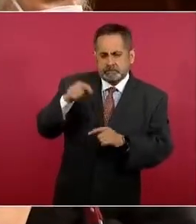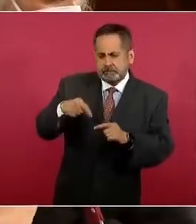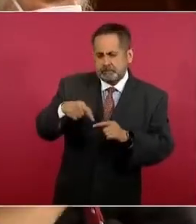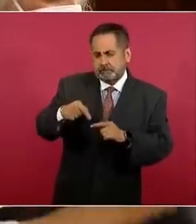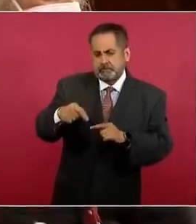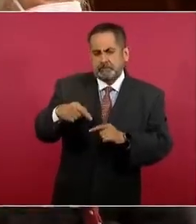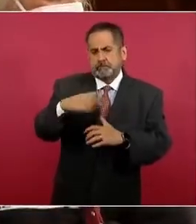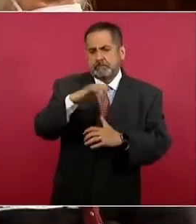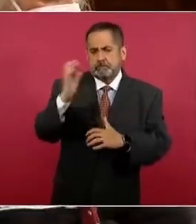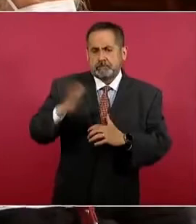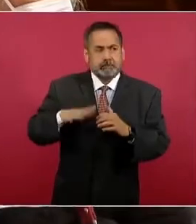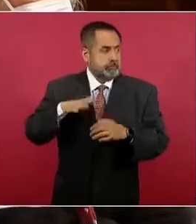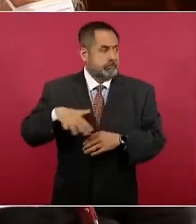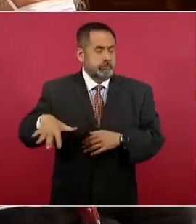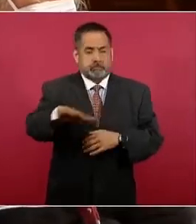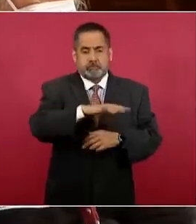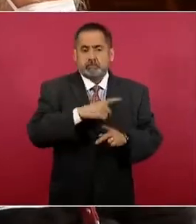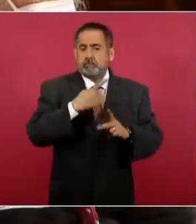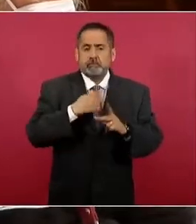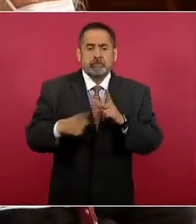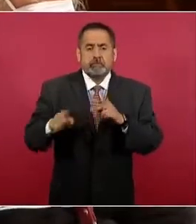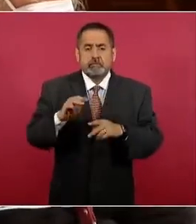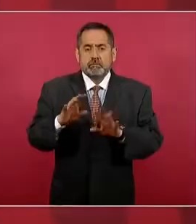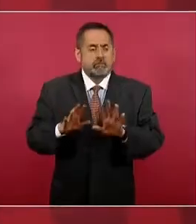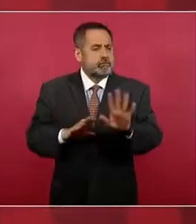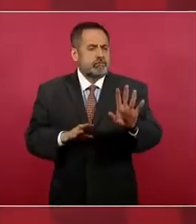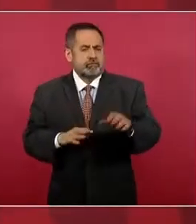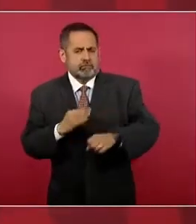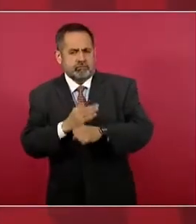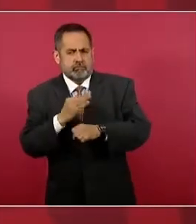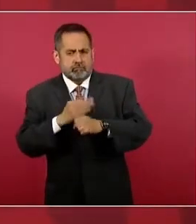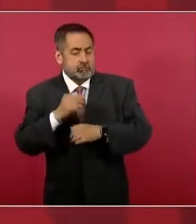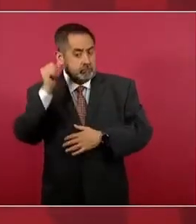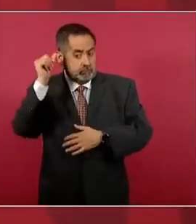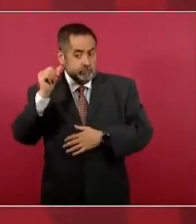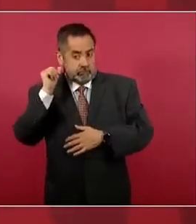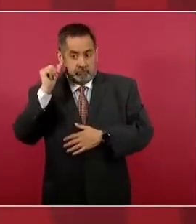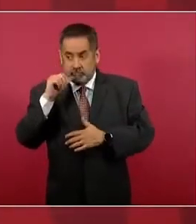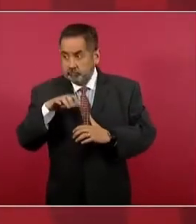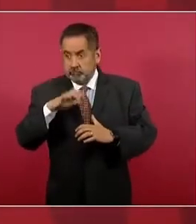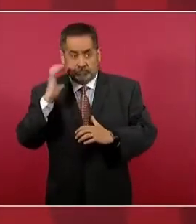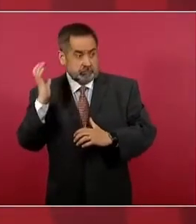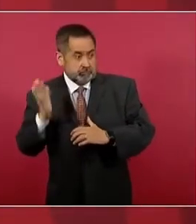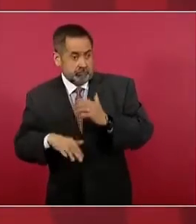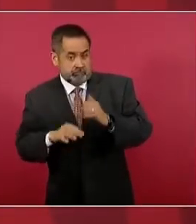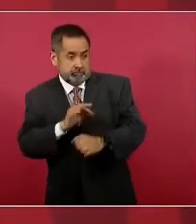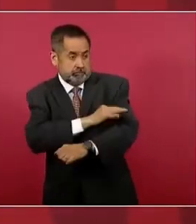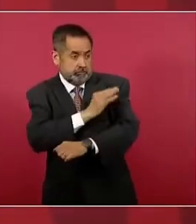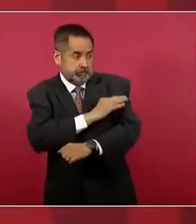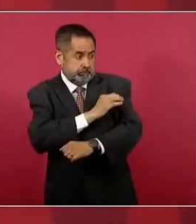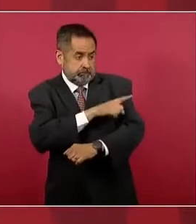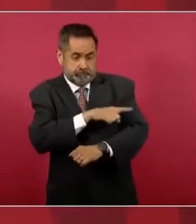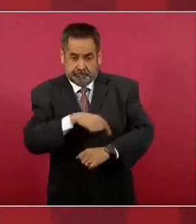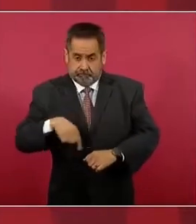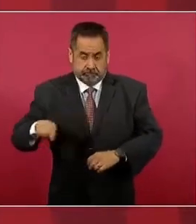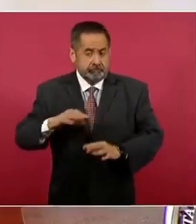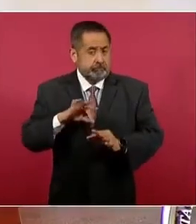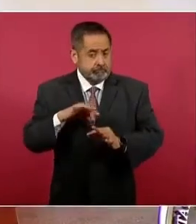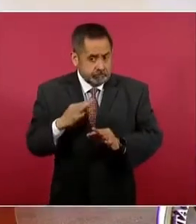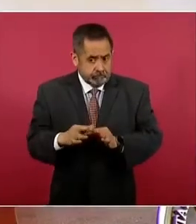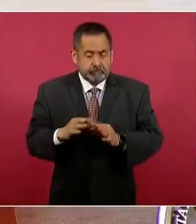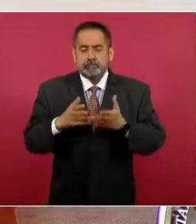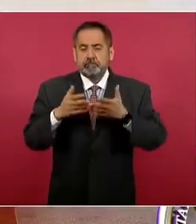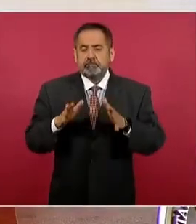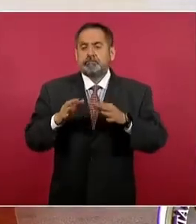la vacunación general? ¿Sería a partir de mayo? En abril cerramos y si